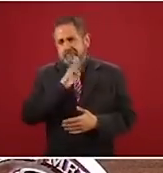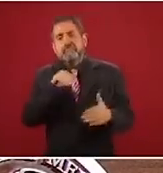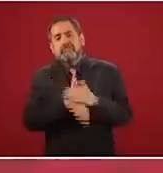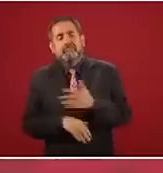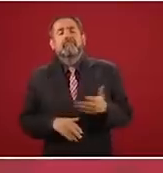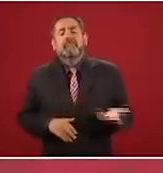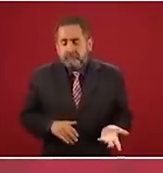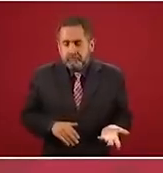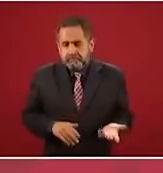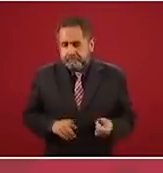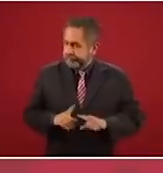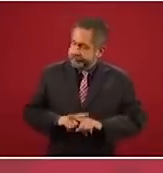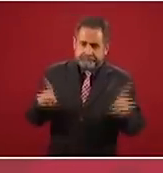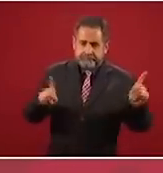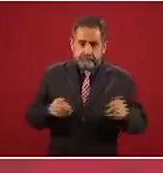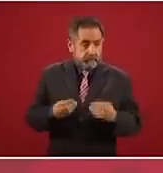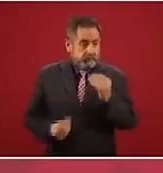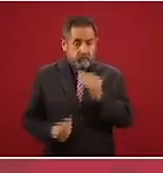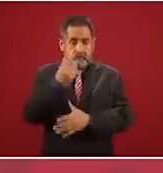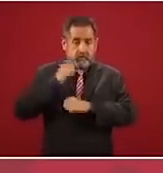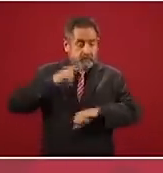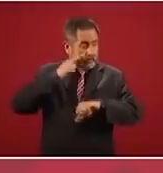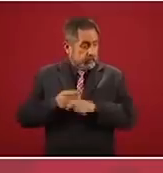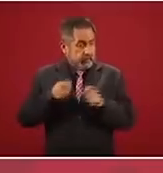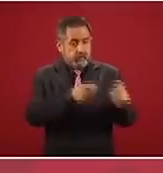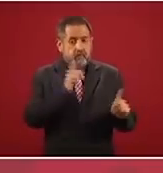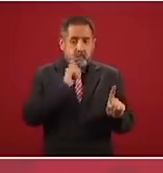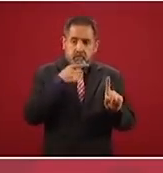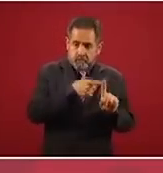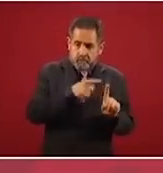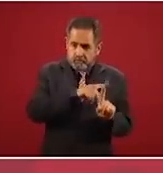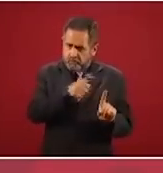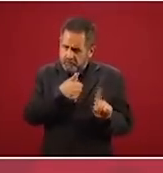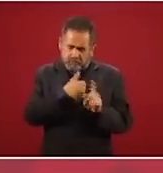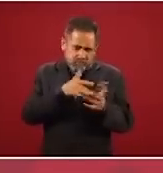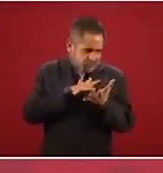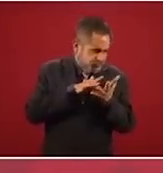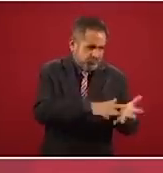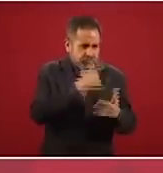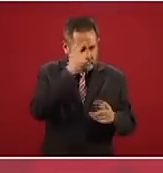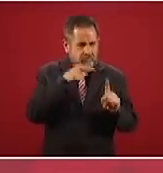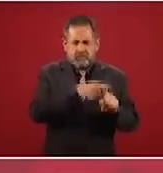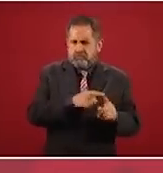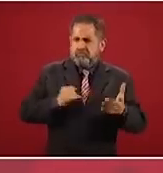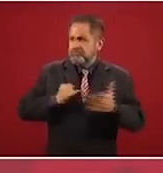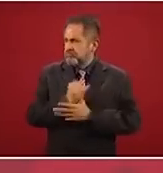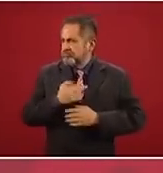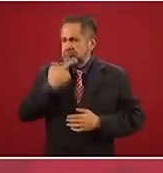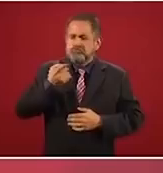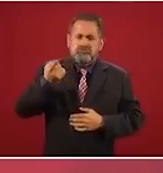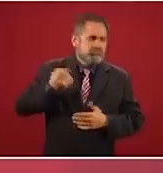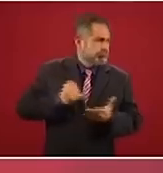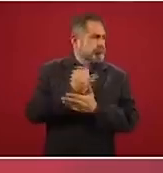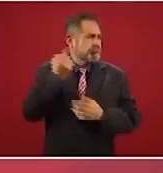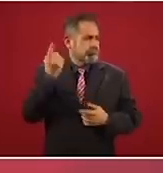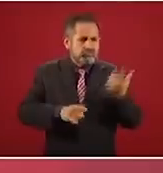contrario, a la nueva titular de la oficina de representación le vamos a dar todo el respaldo para que ella tome las mejores decisiones. En